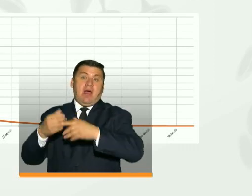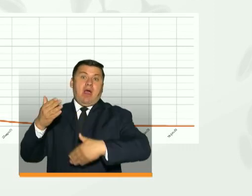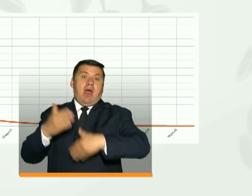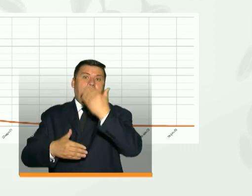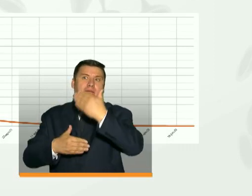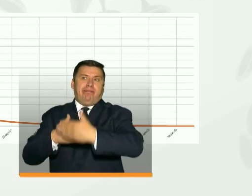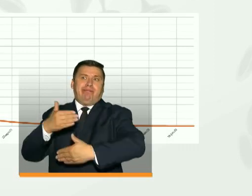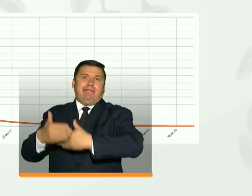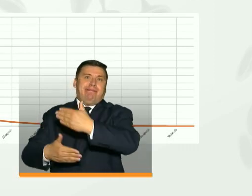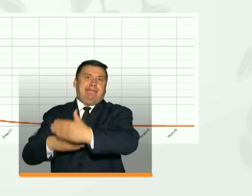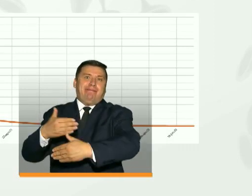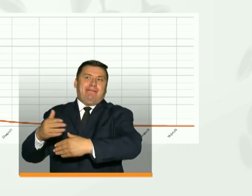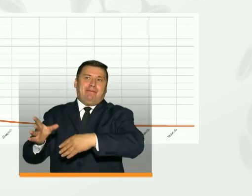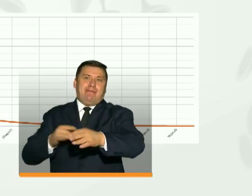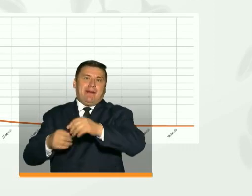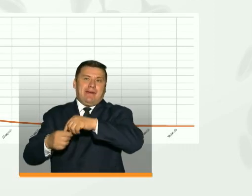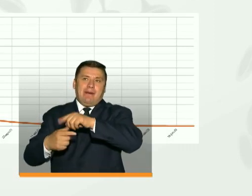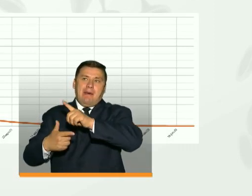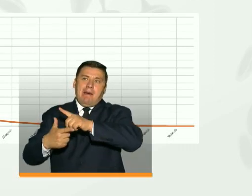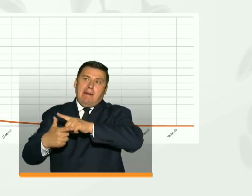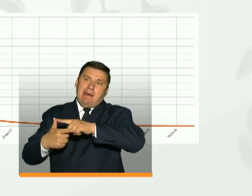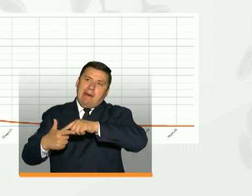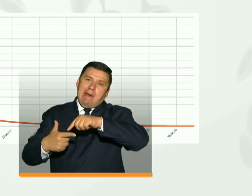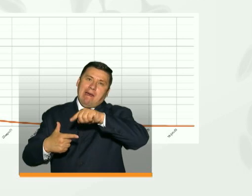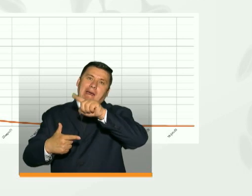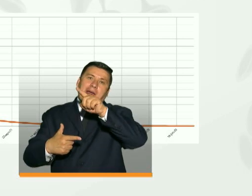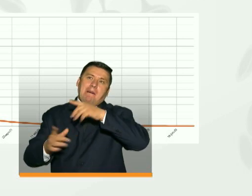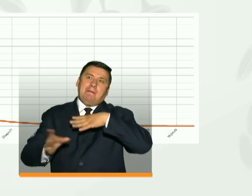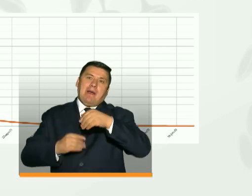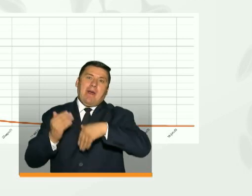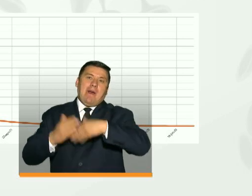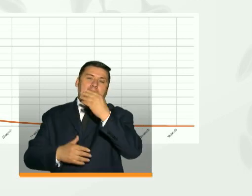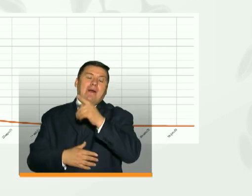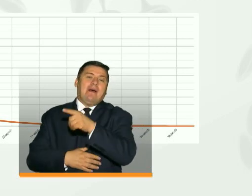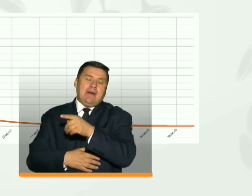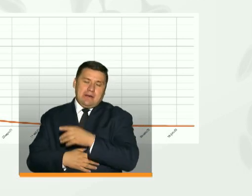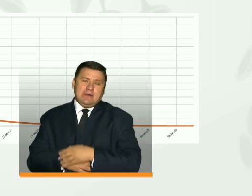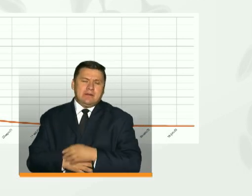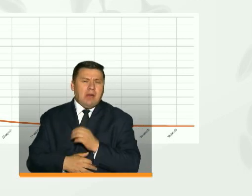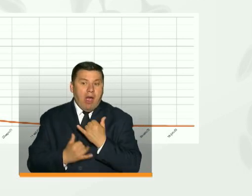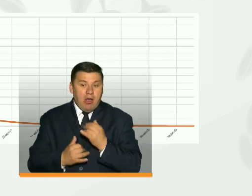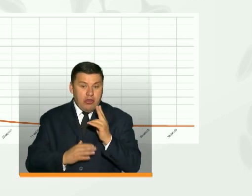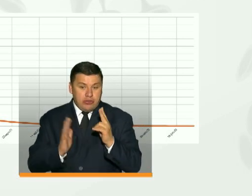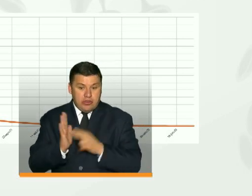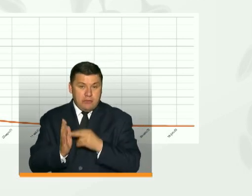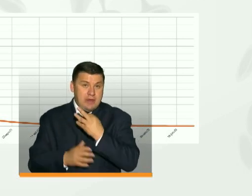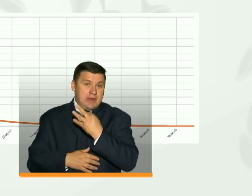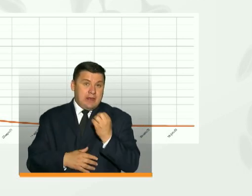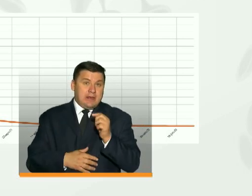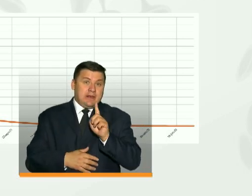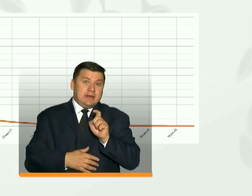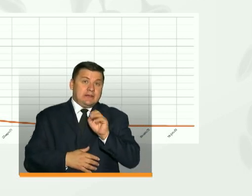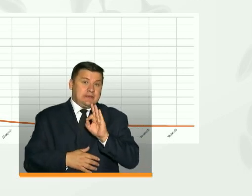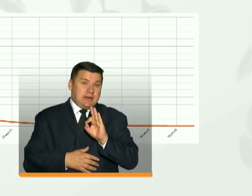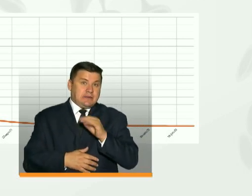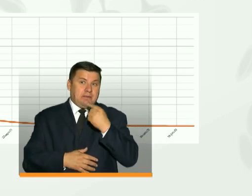está iniciando en la curva de contagio, con apenas